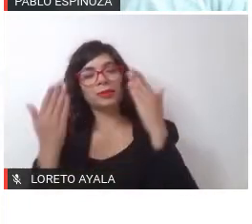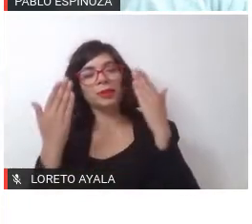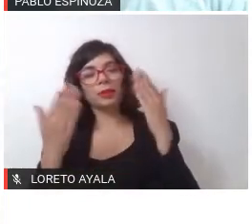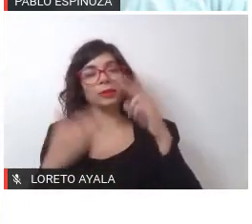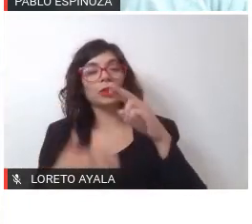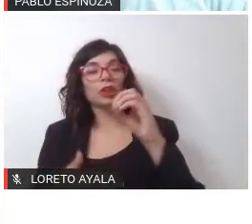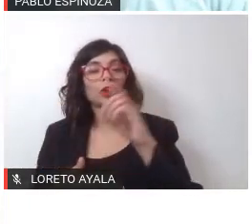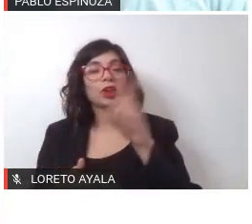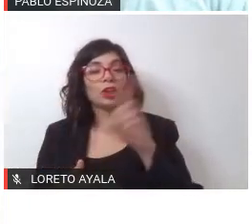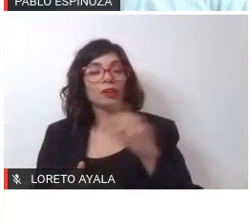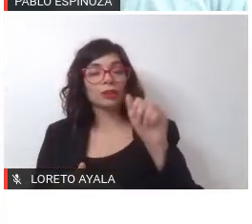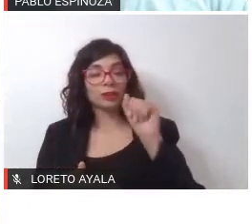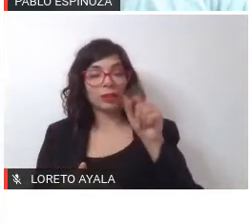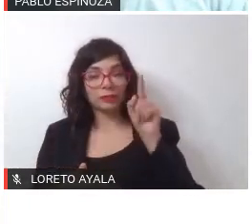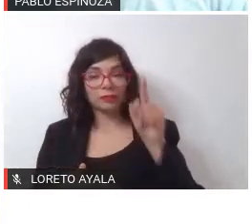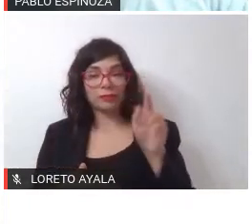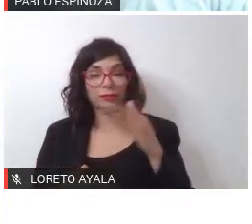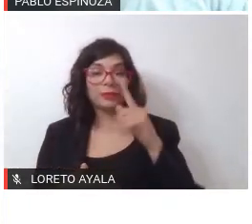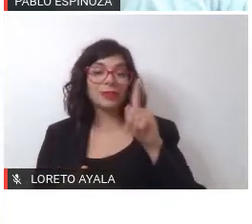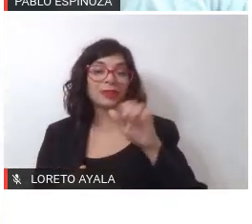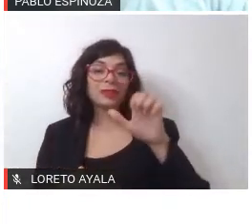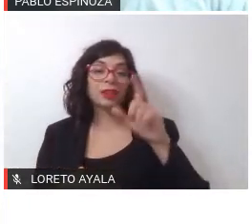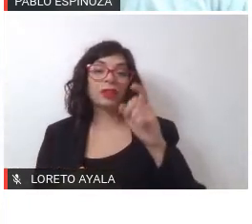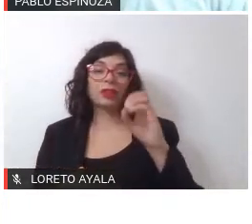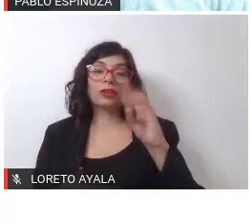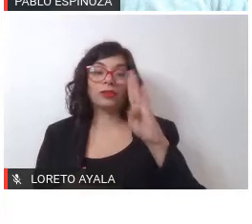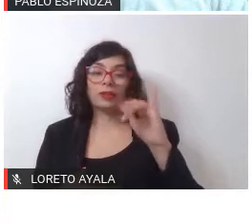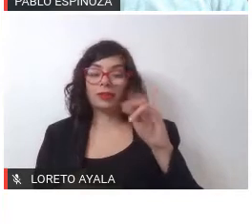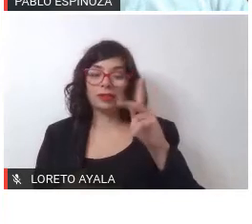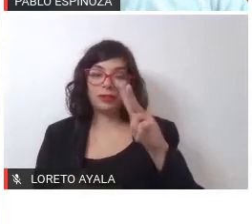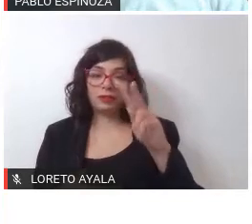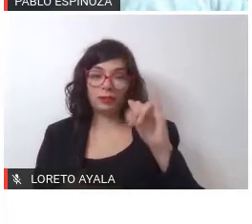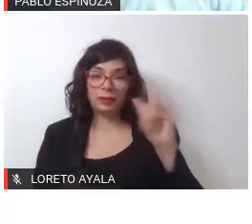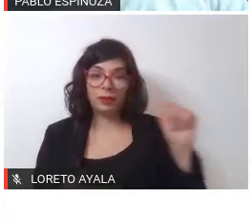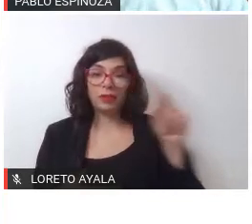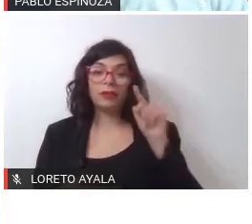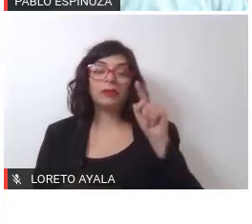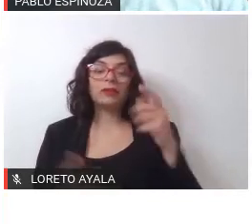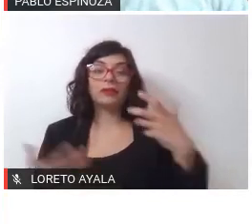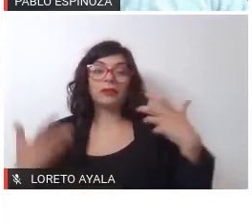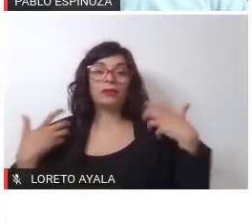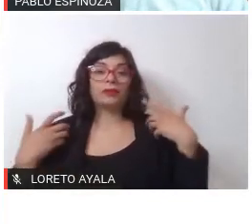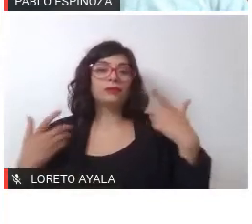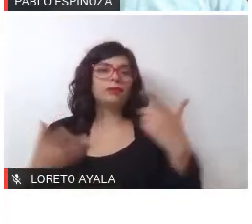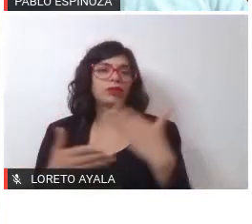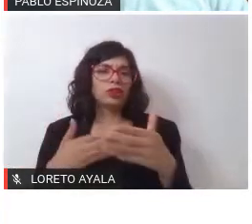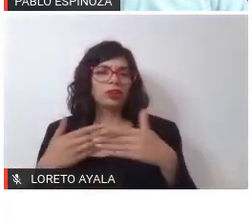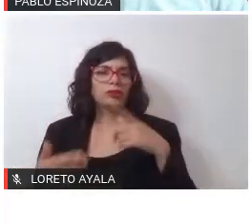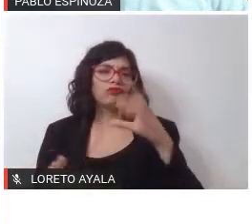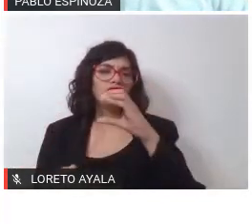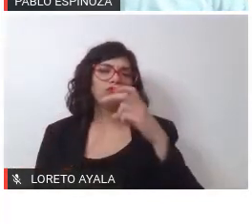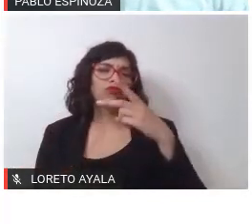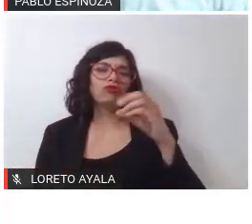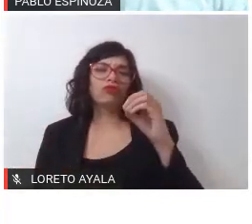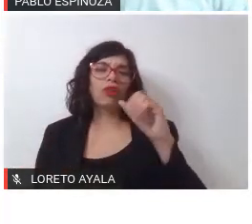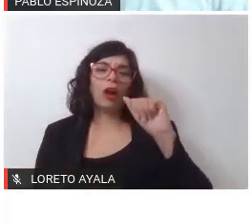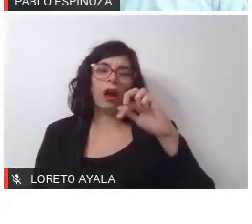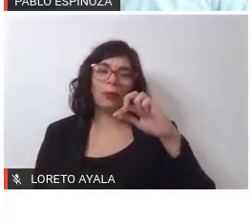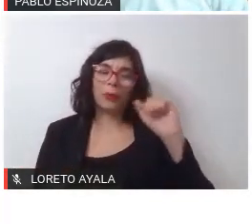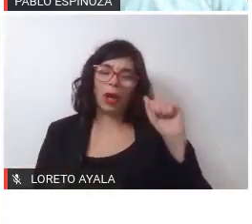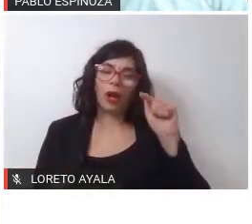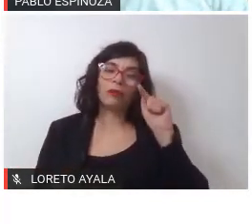Segovia, coordinadora de actividad física de la provincia del Choapa, también con una alta ruralidad, y al equipo